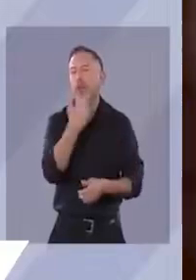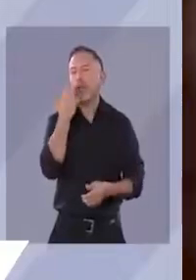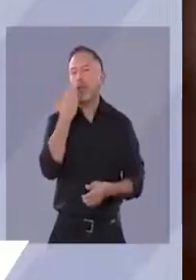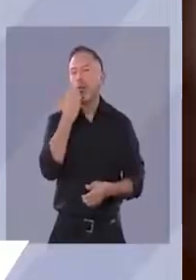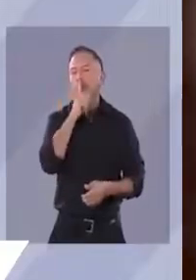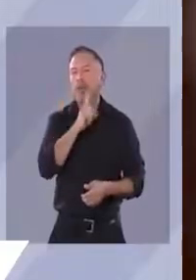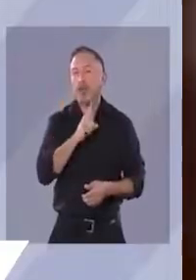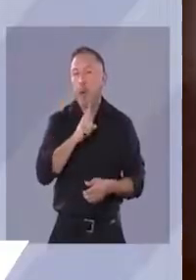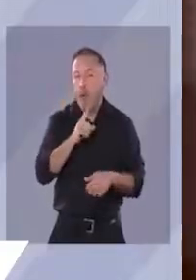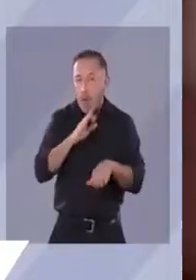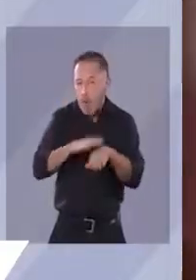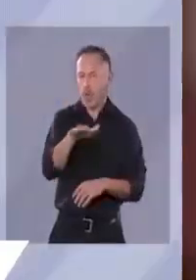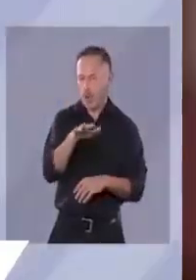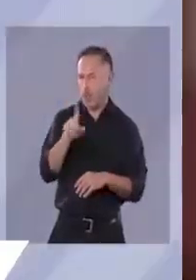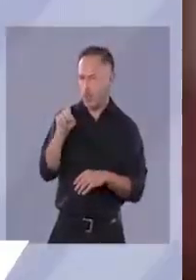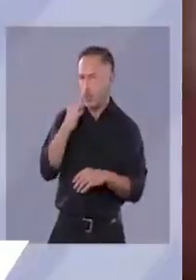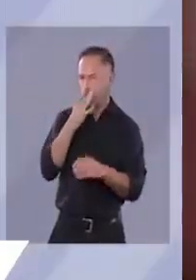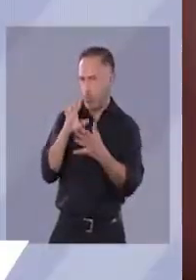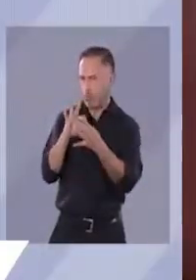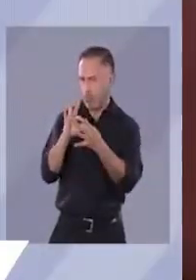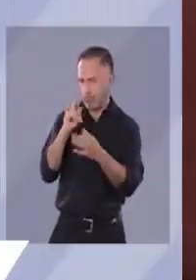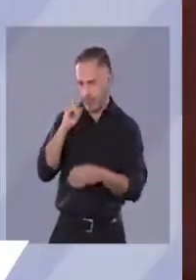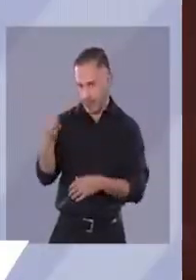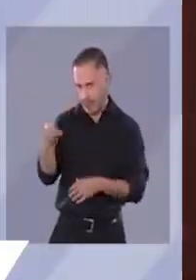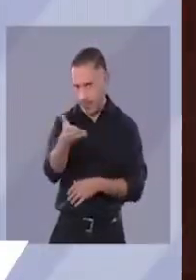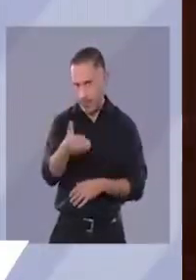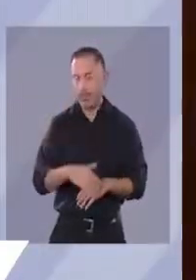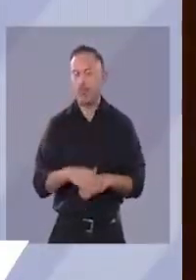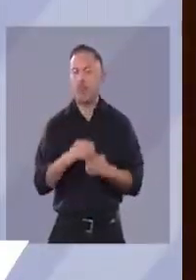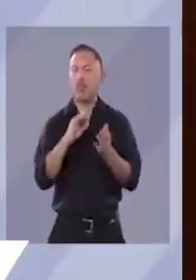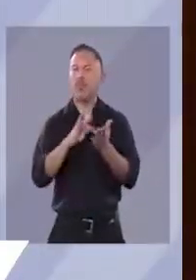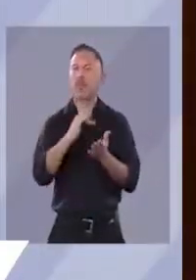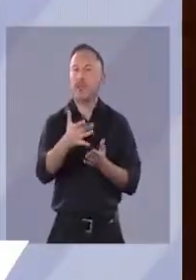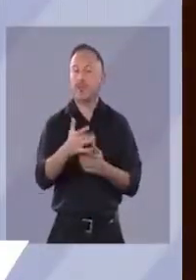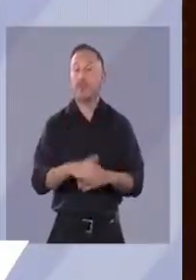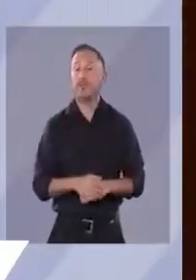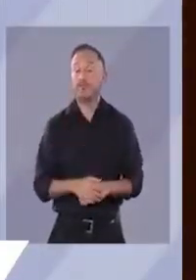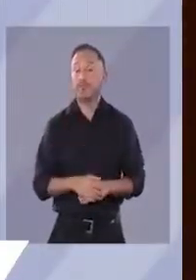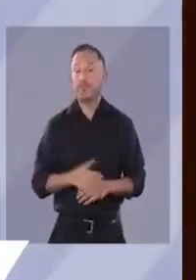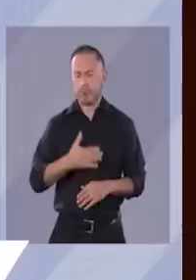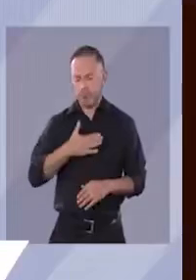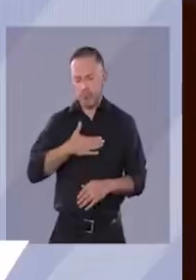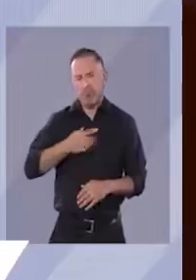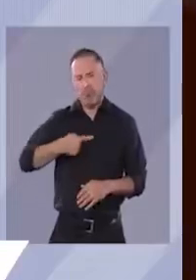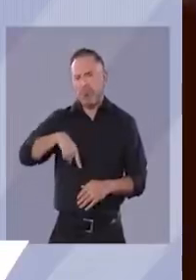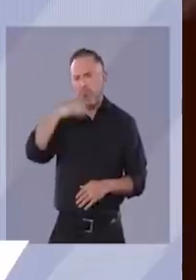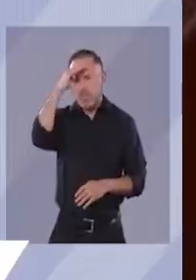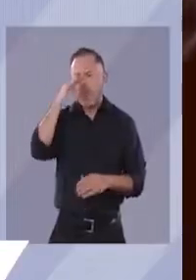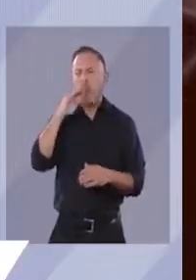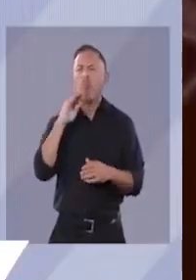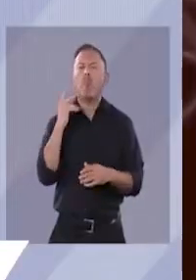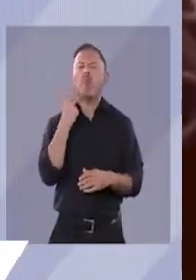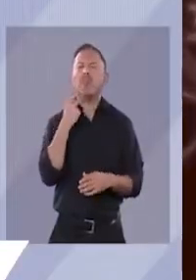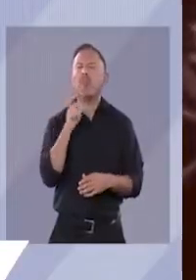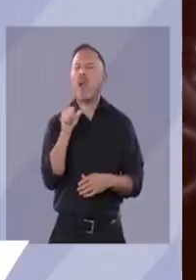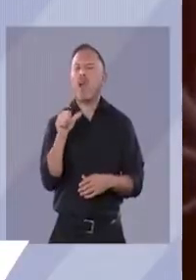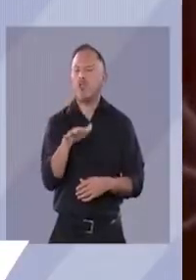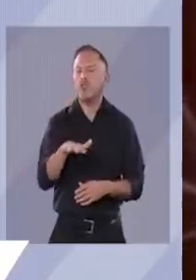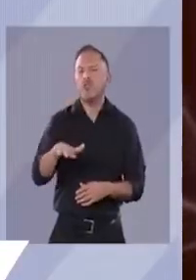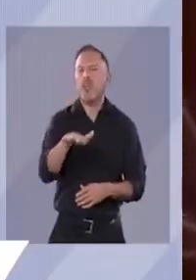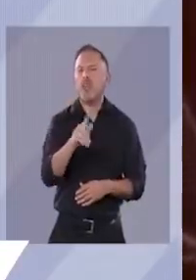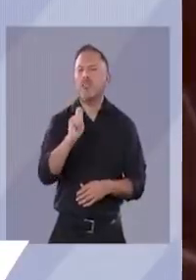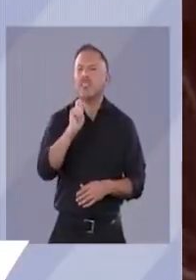¿Por qué? Porque la estrategia ha cambiado en los oligarcas. Ya se escuchaba en un programa de Atypical a Claudio